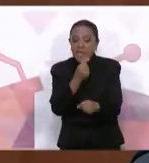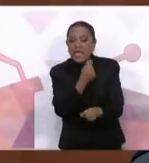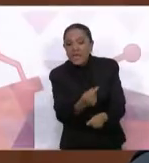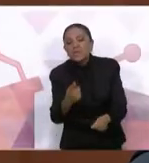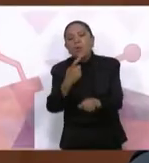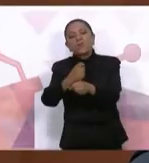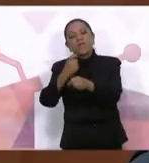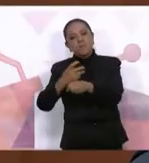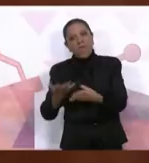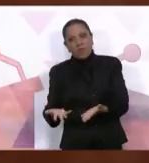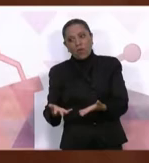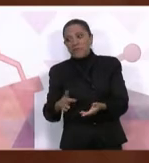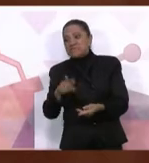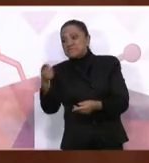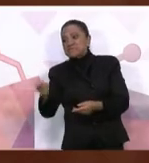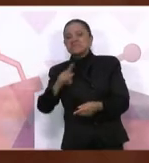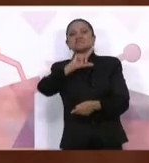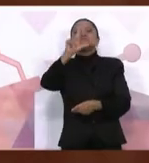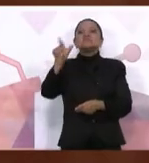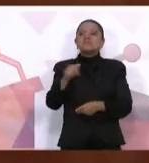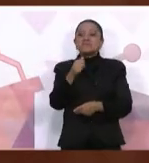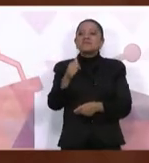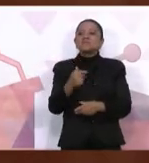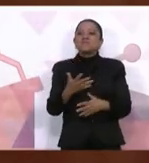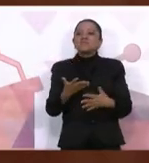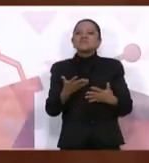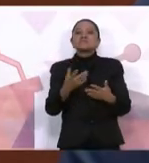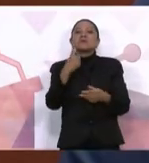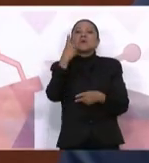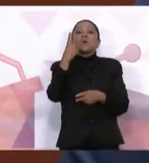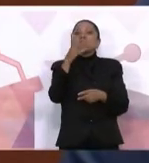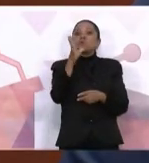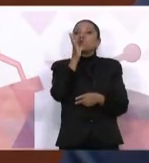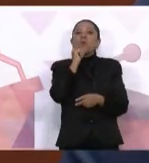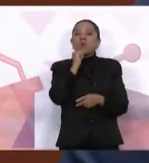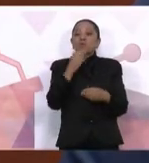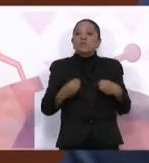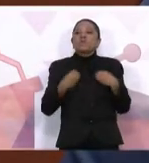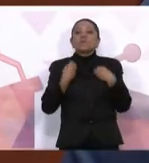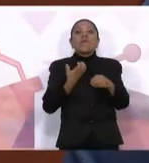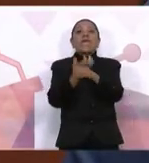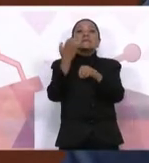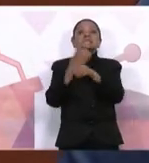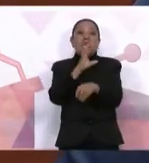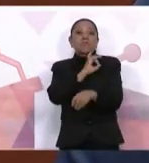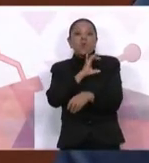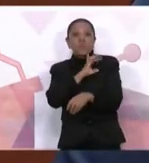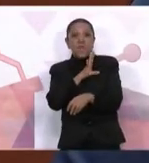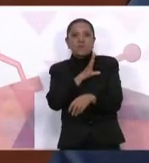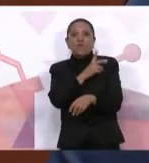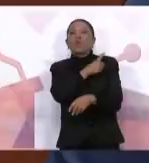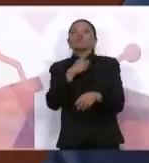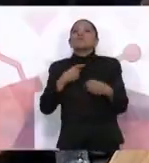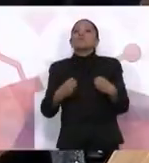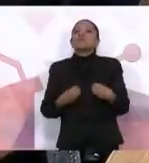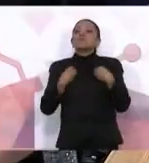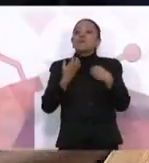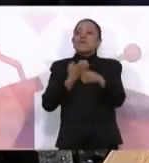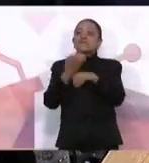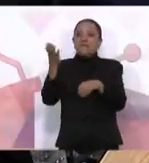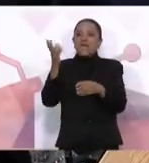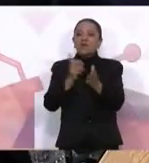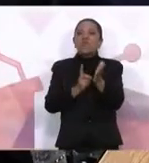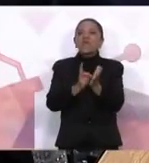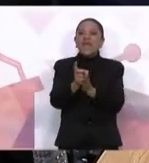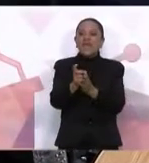hoy no podemos vivir en un estado con miedo tenemos que vivir en un estado de derecho quedan 23 segundos para